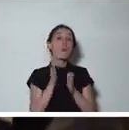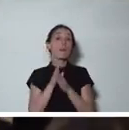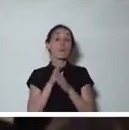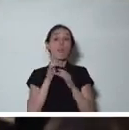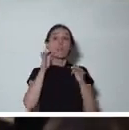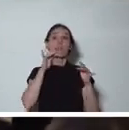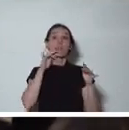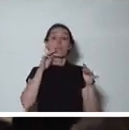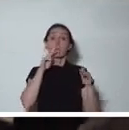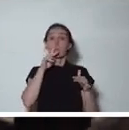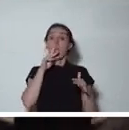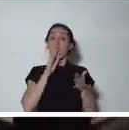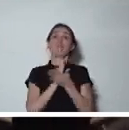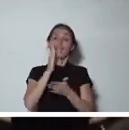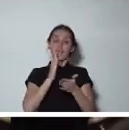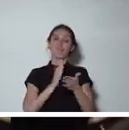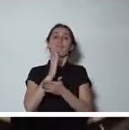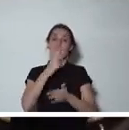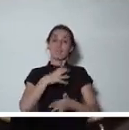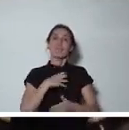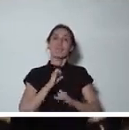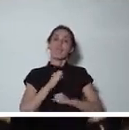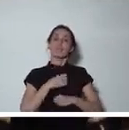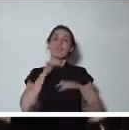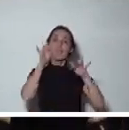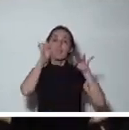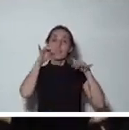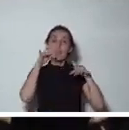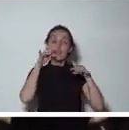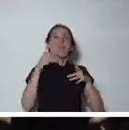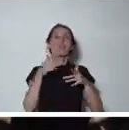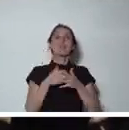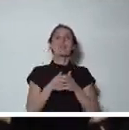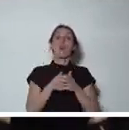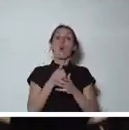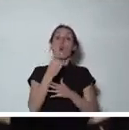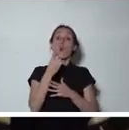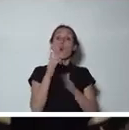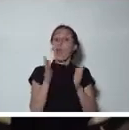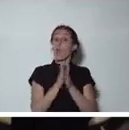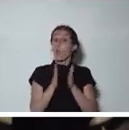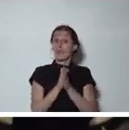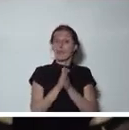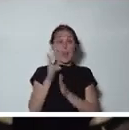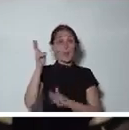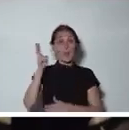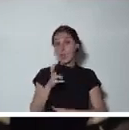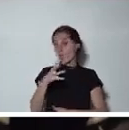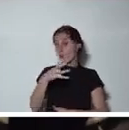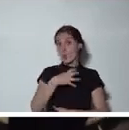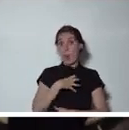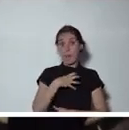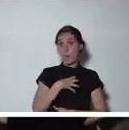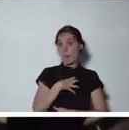voy momento a una compañera que no está aquí porque no ha podido estar aquí porque ha necesitado parar